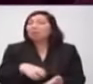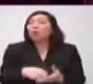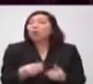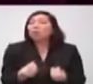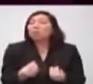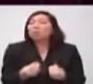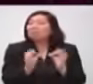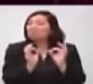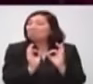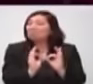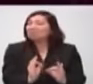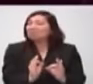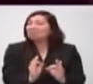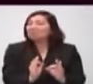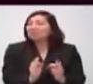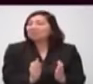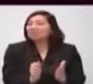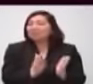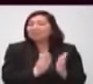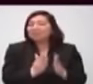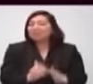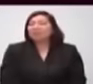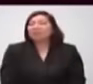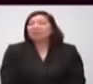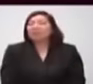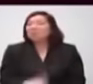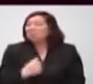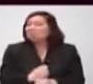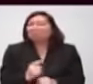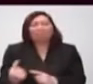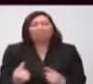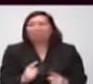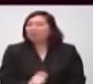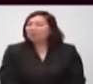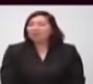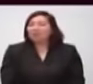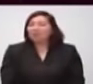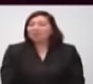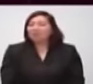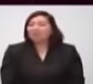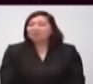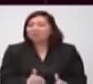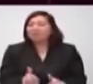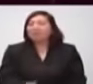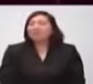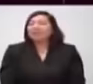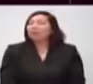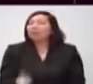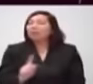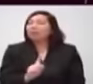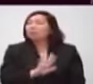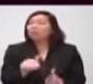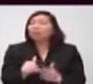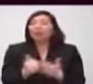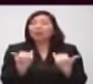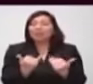están perfectamente bien articuladas. O sea, no es una obra por aquí, otra obra por allá, un bypass por acá y otro bypass por allá. No, todo